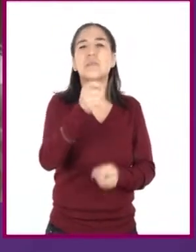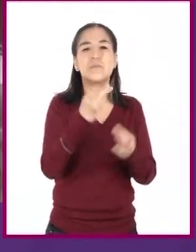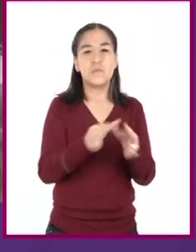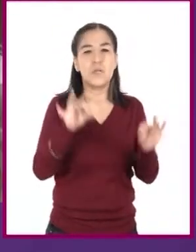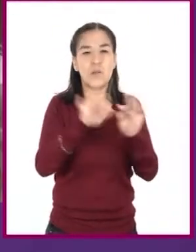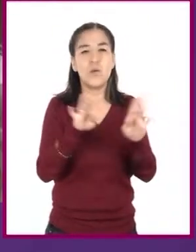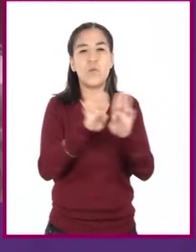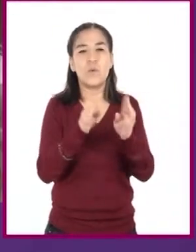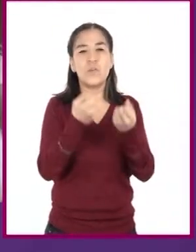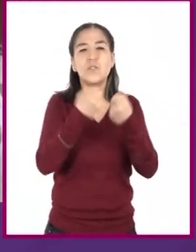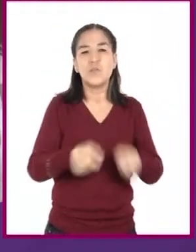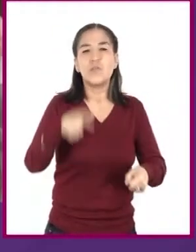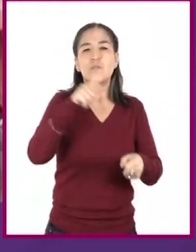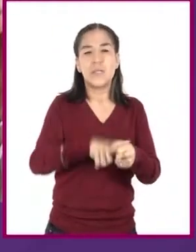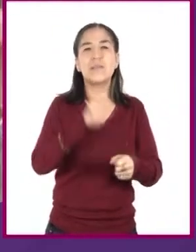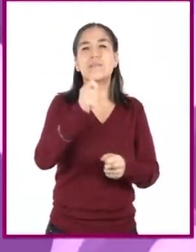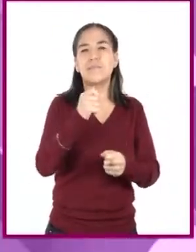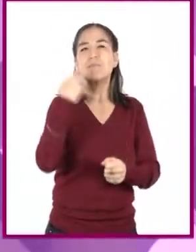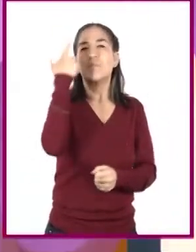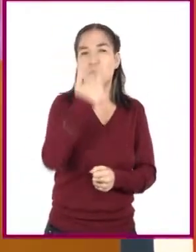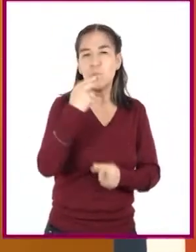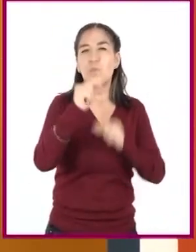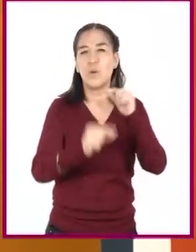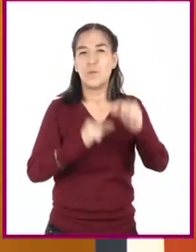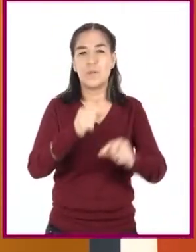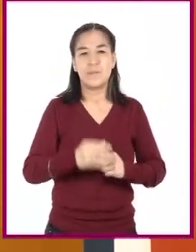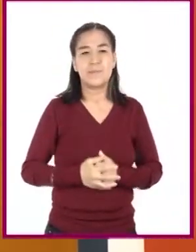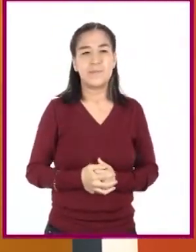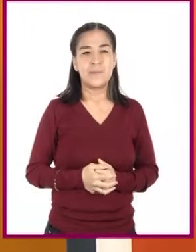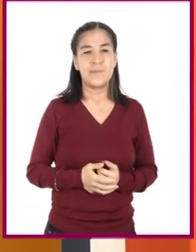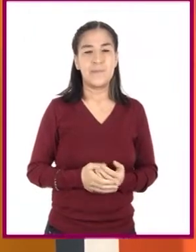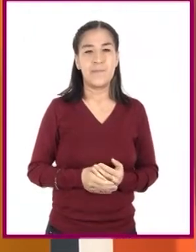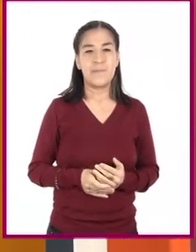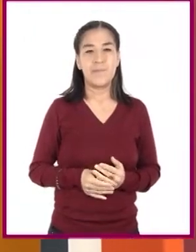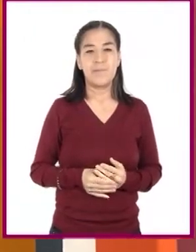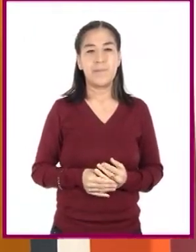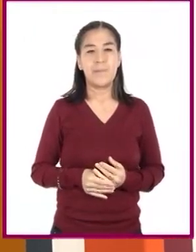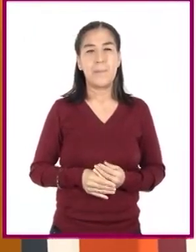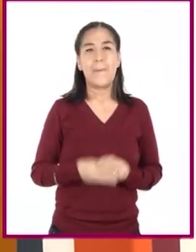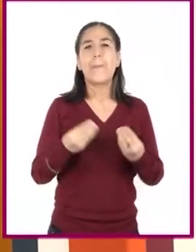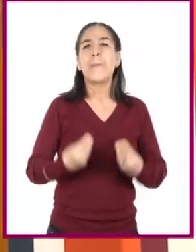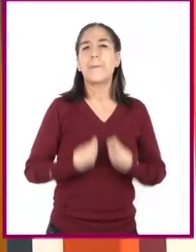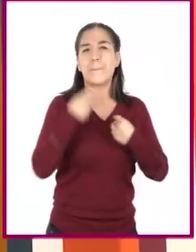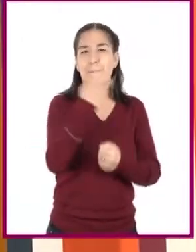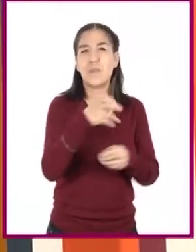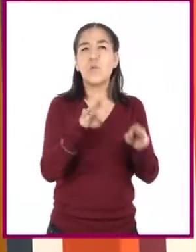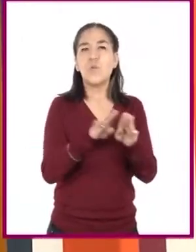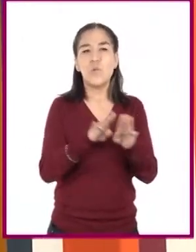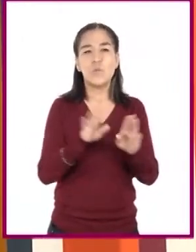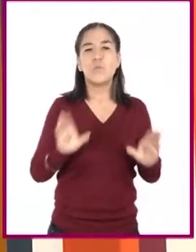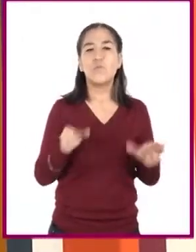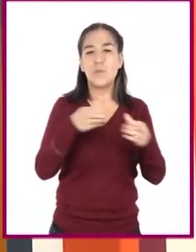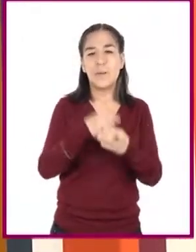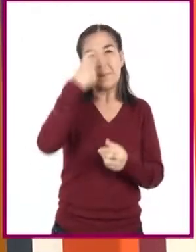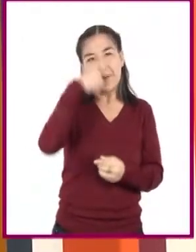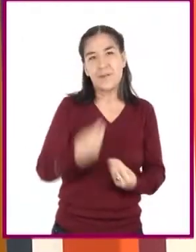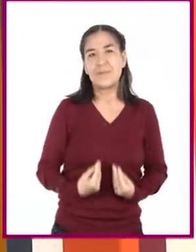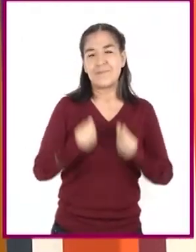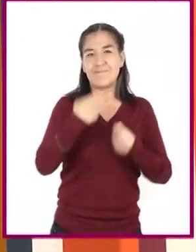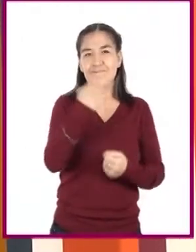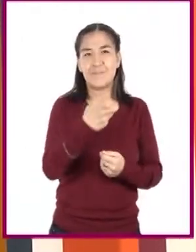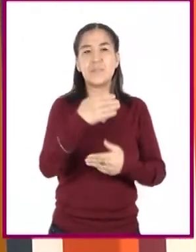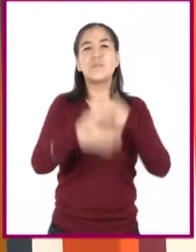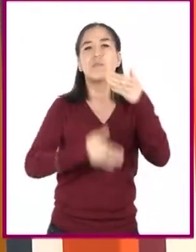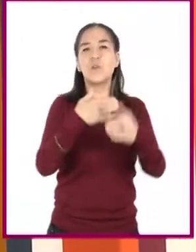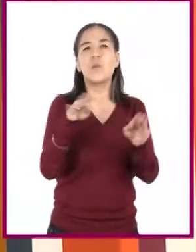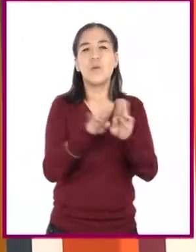fundamentalmente sociales que iremos revisando poco a poco. Vivir en determinada comunidad nos brinda parte de nuestra identidad, con